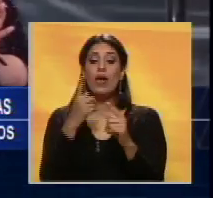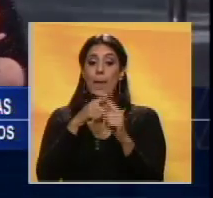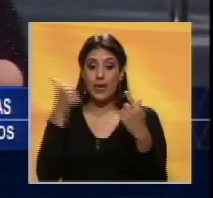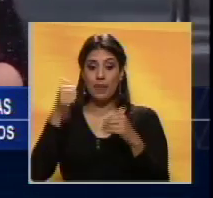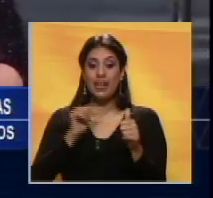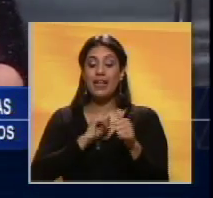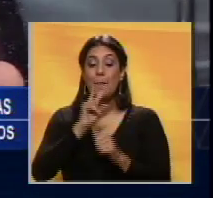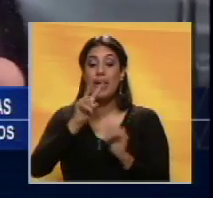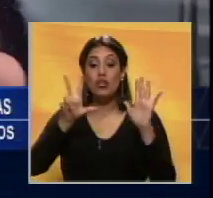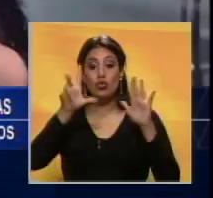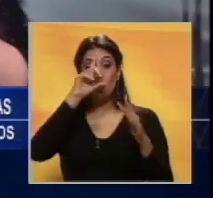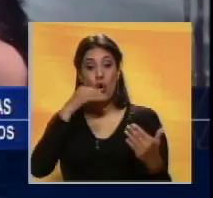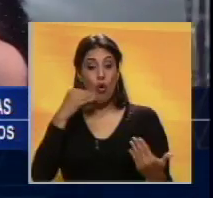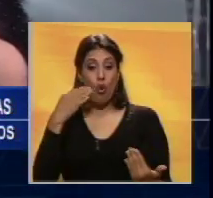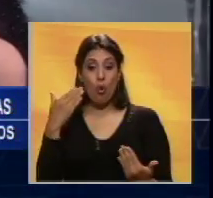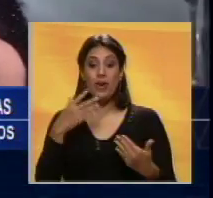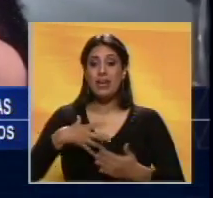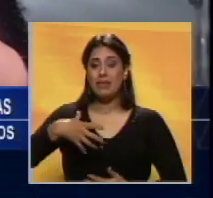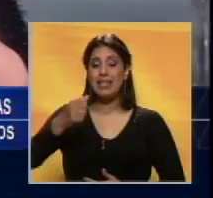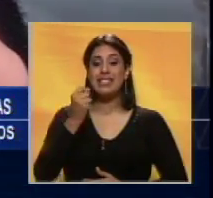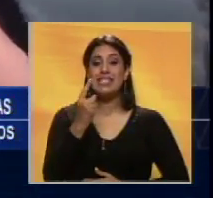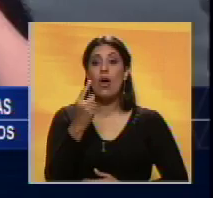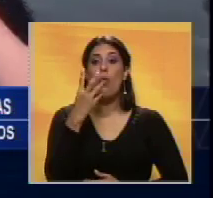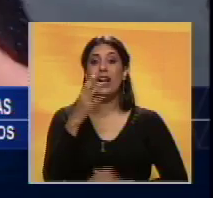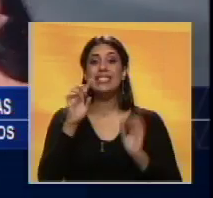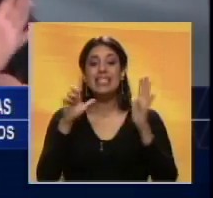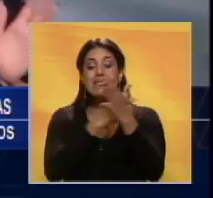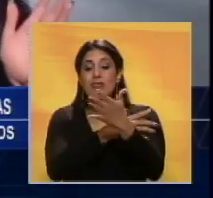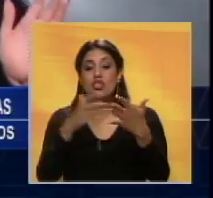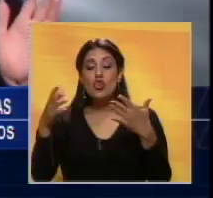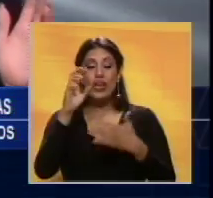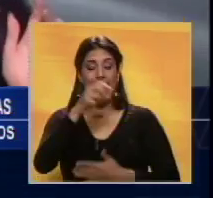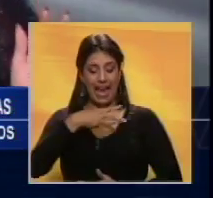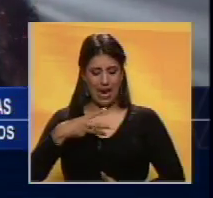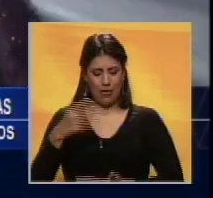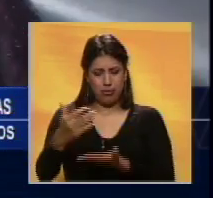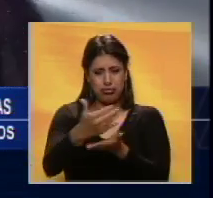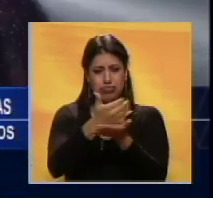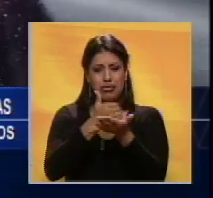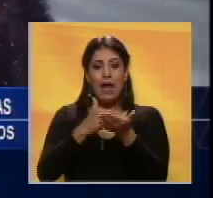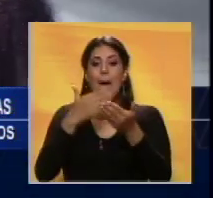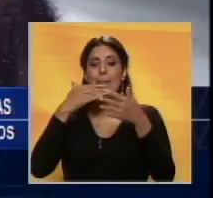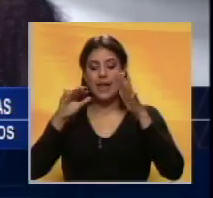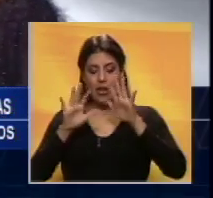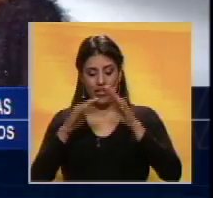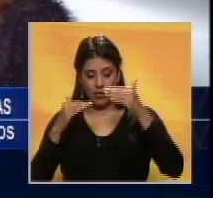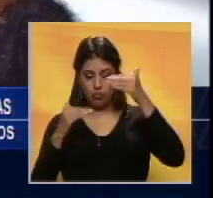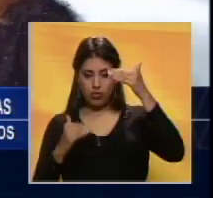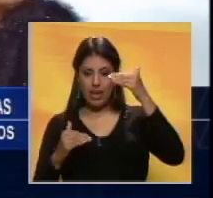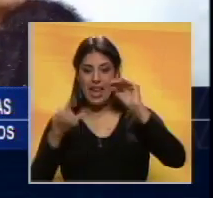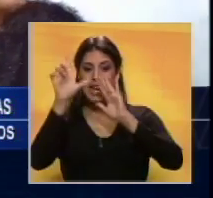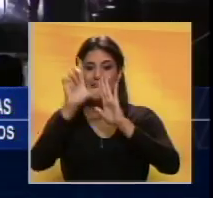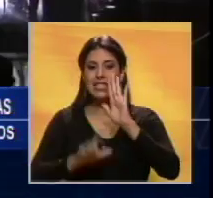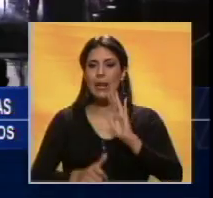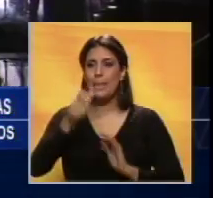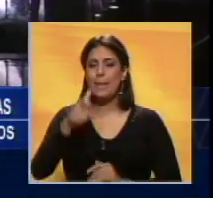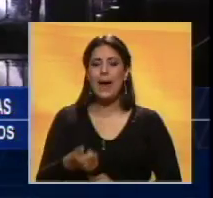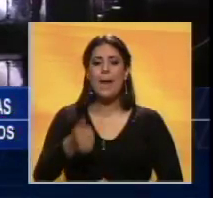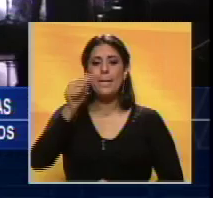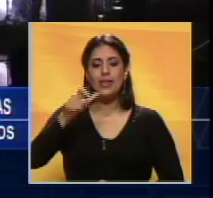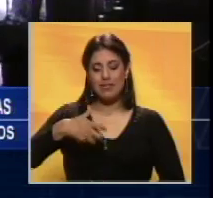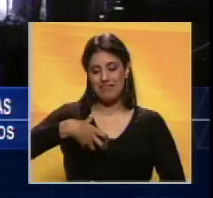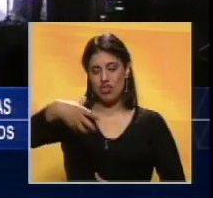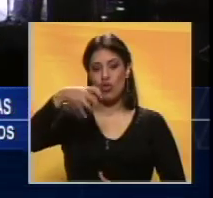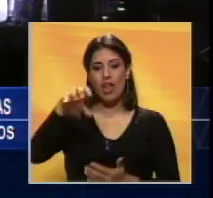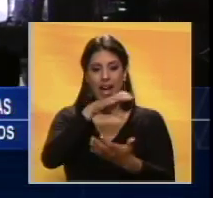Adele, con 28 años de edad, suma una fortuna de 147 millones de euros y se sitúa en el 19º puesto de la lista de millonarios de la